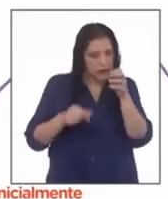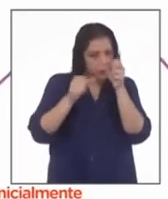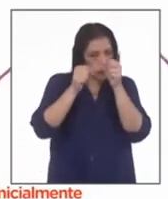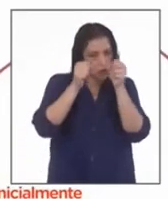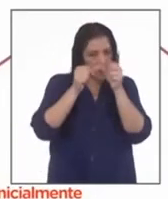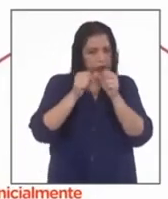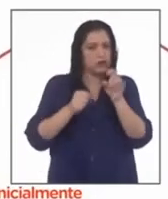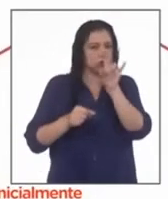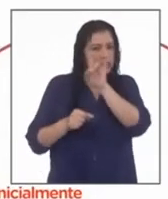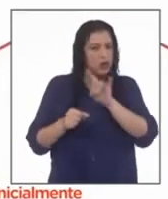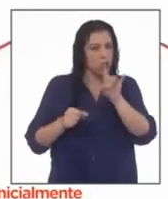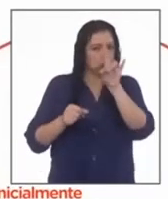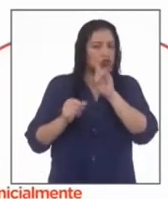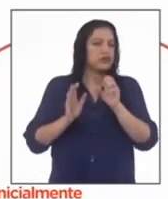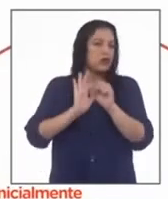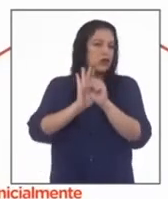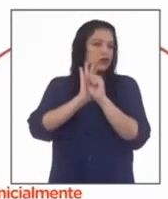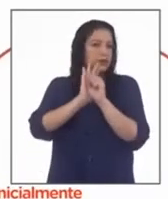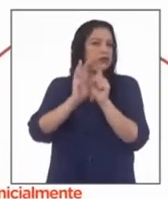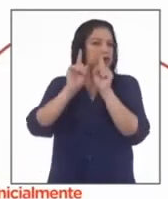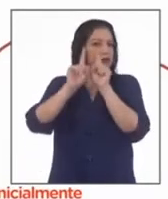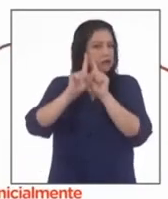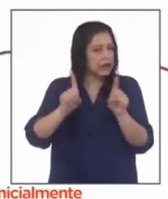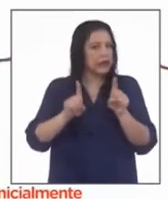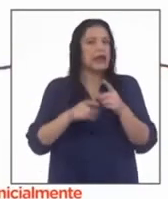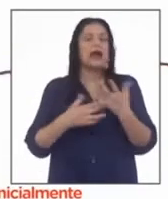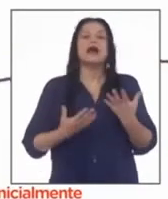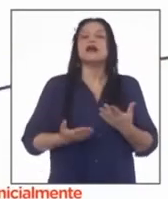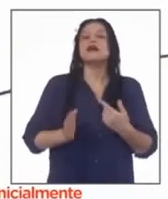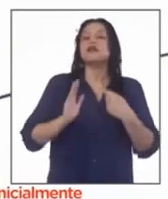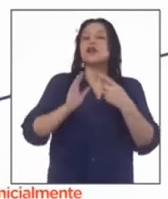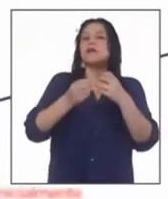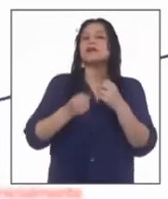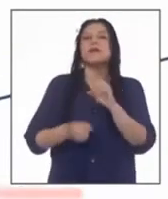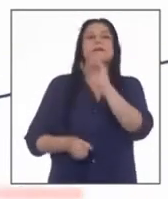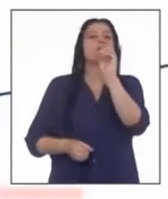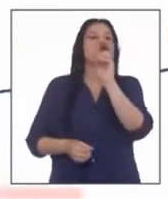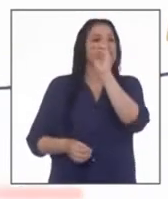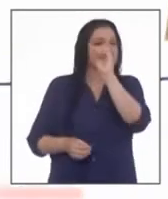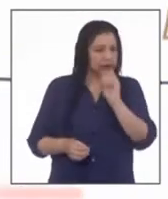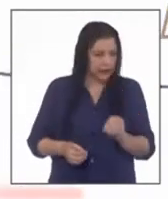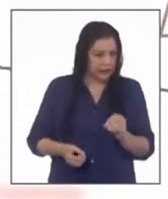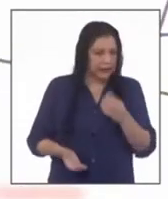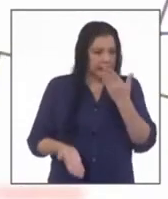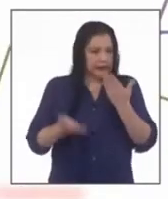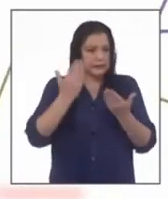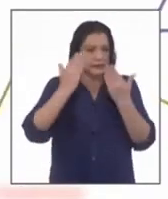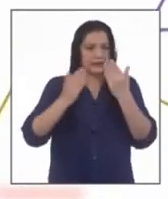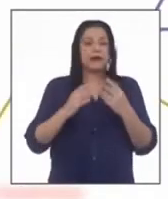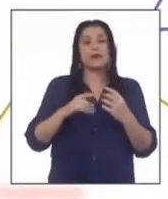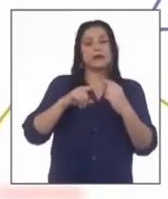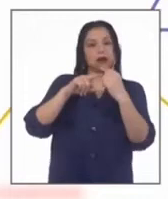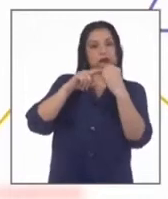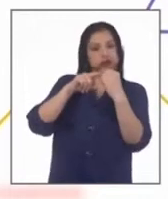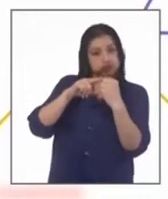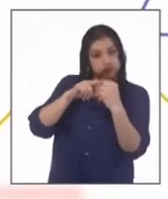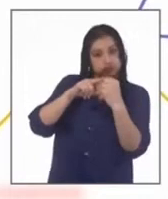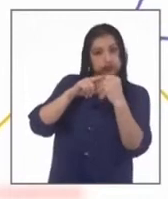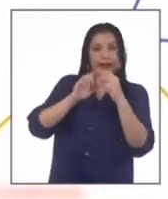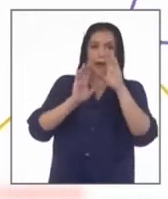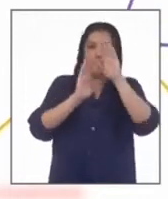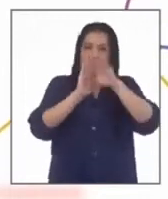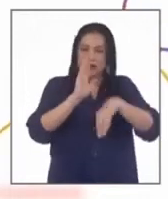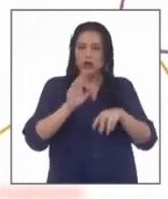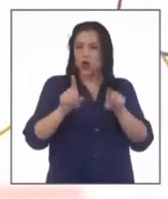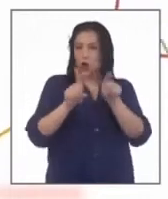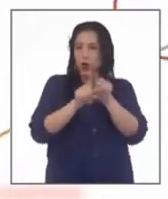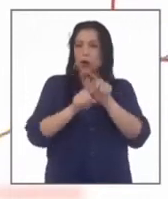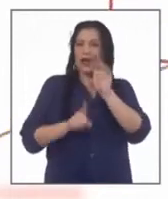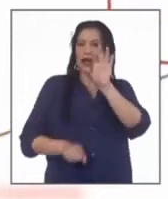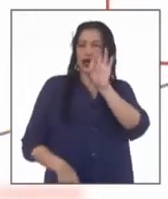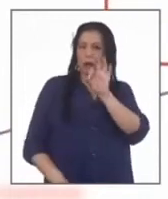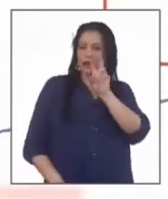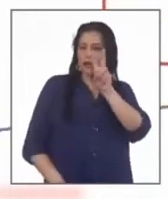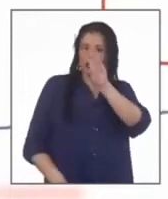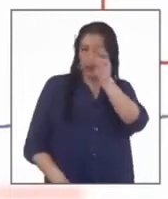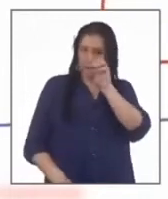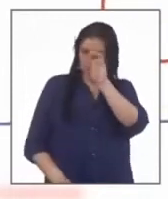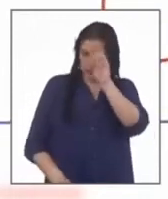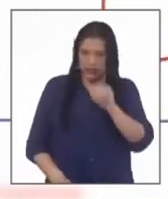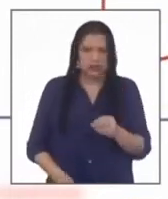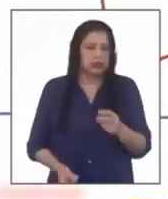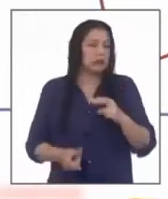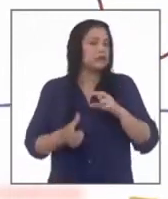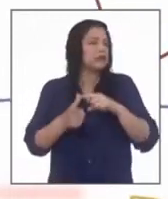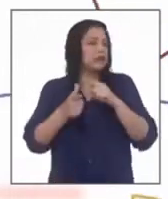que usan los símbolos de desigualdad y expresiones en porcentajes. Si el nivel de saturación de oxígeno es menor o igual que